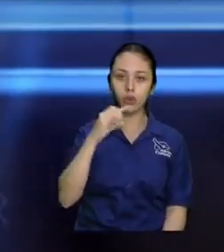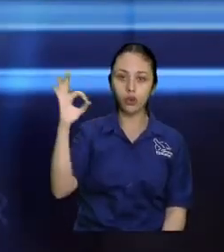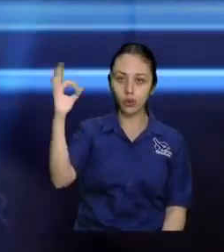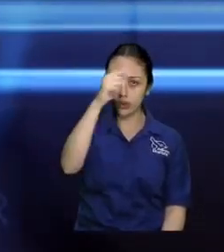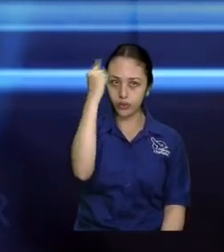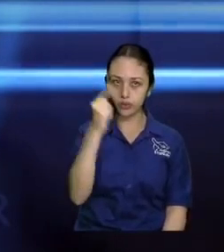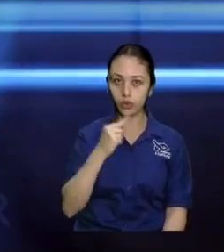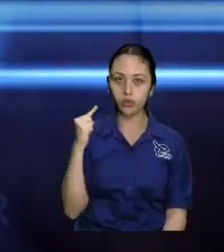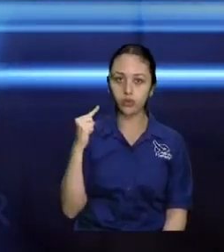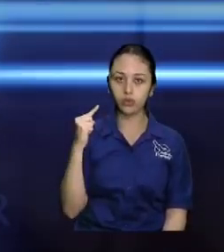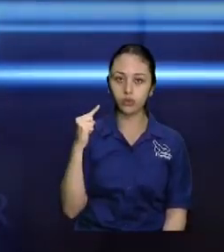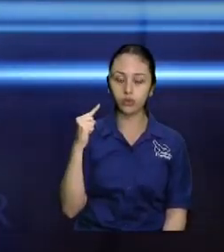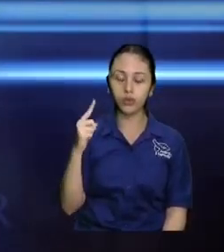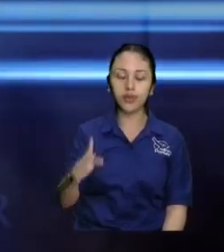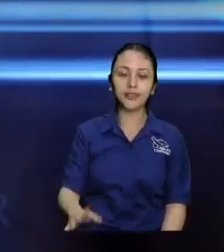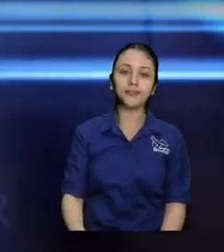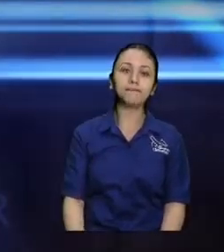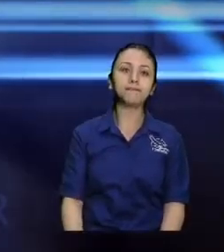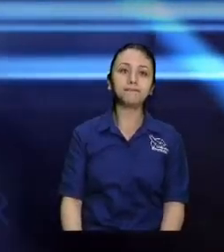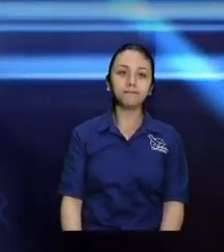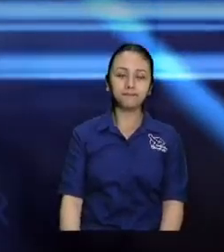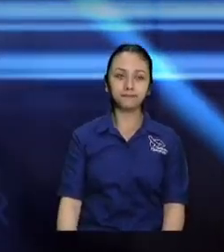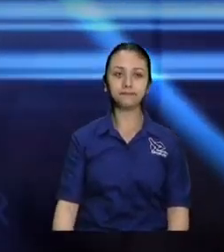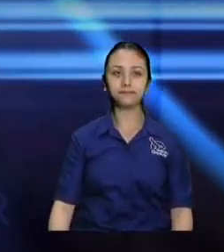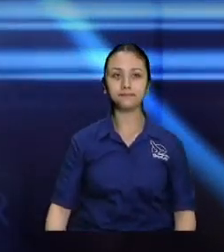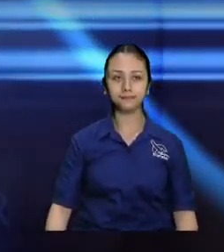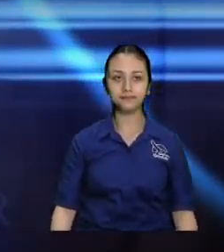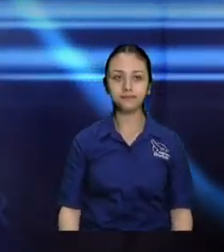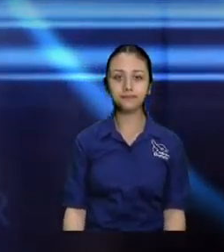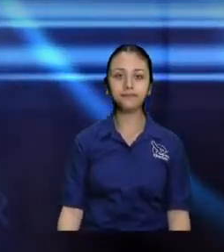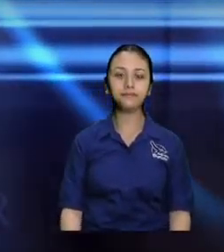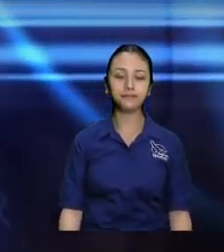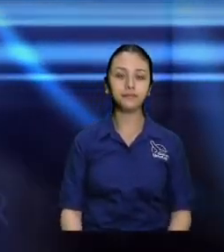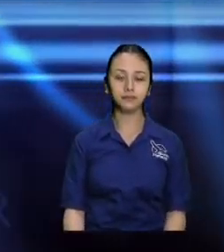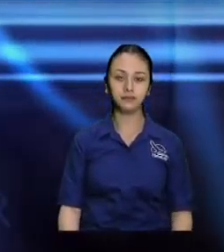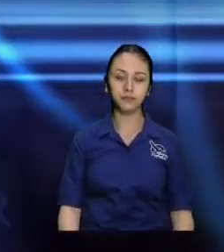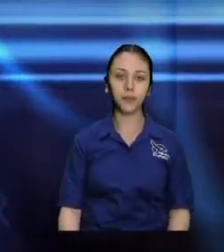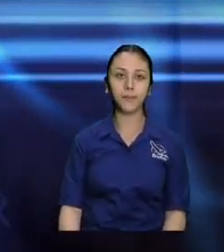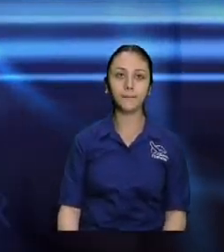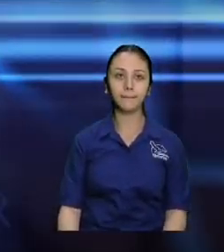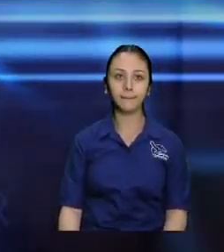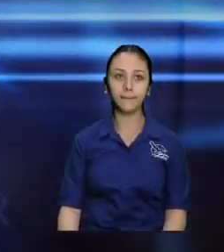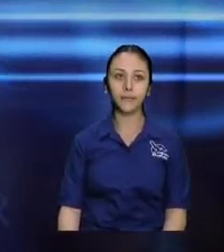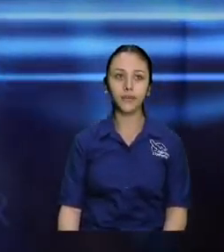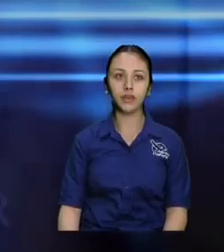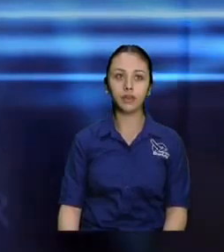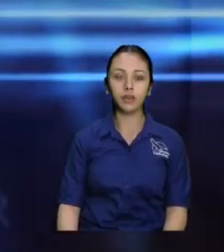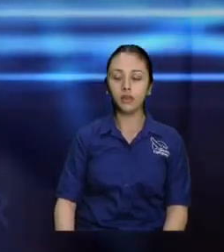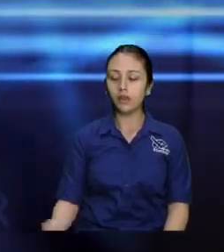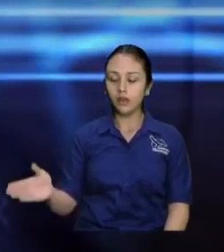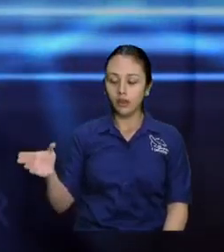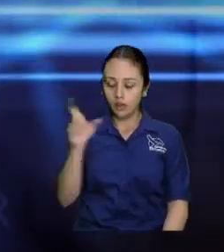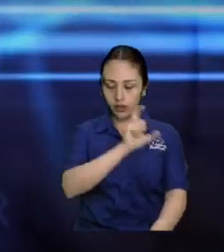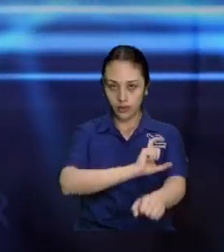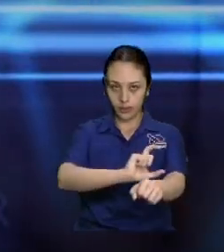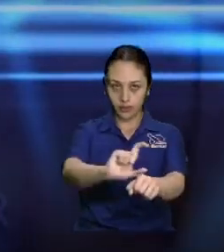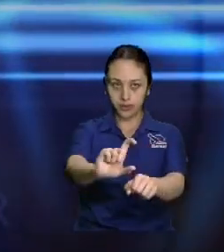Ah, va a haber una versión que está aquí, que lo pone en una manera superlativa, este riguroso, pero sigamos